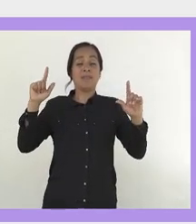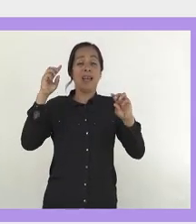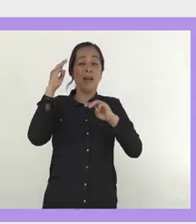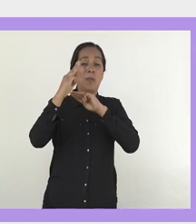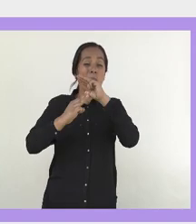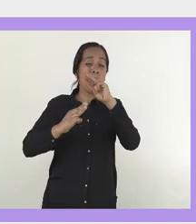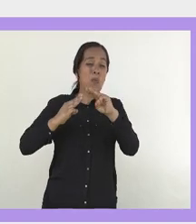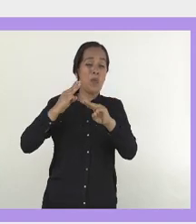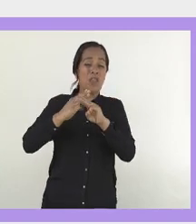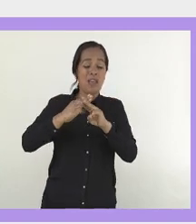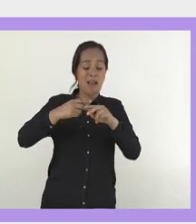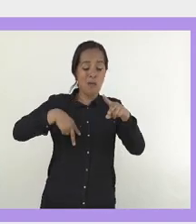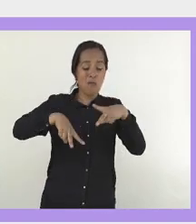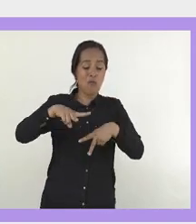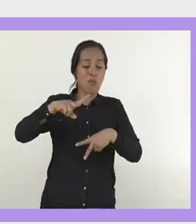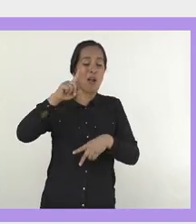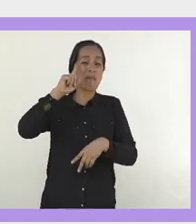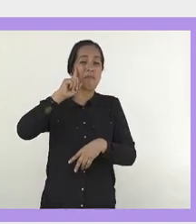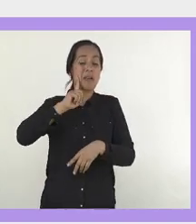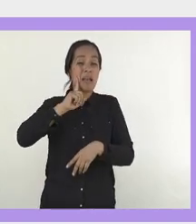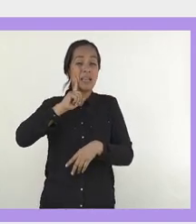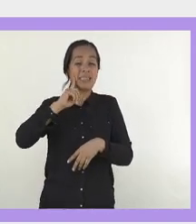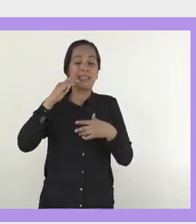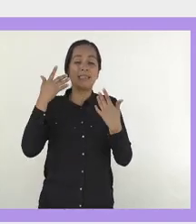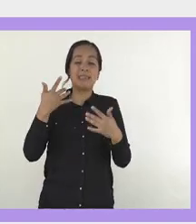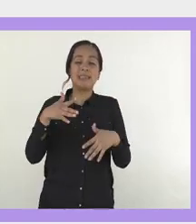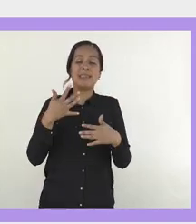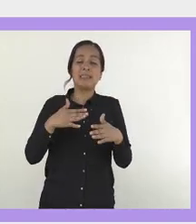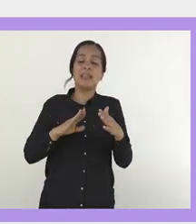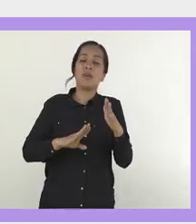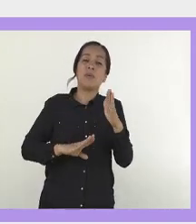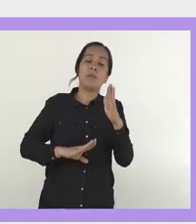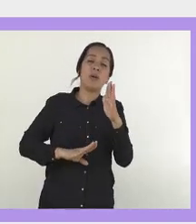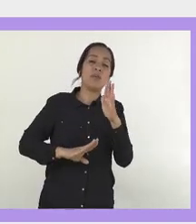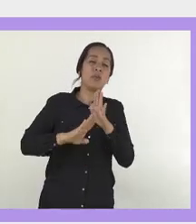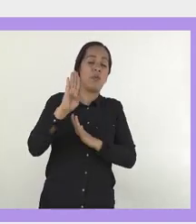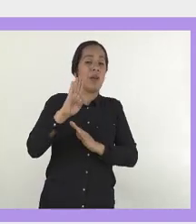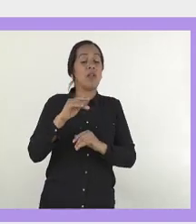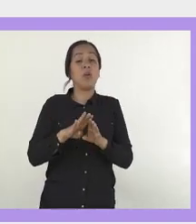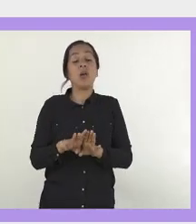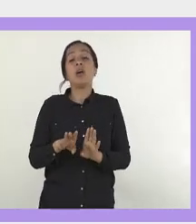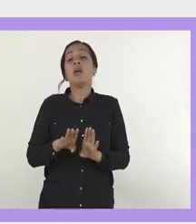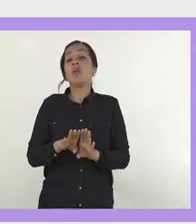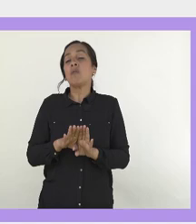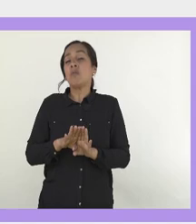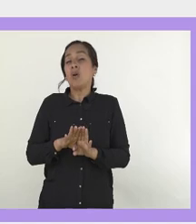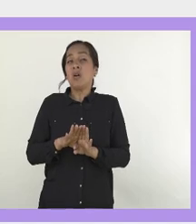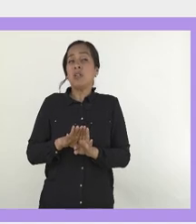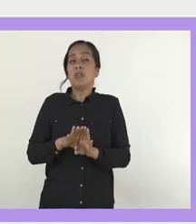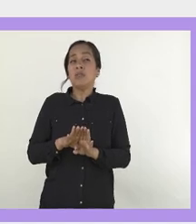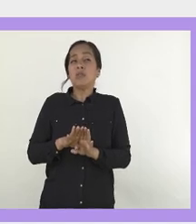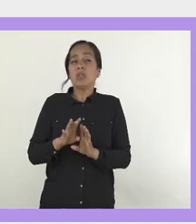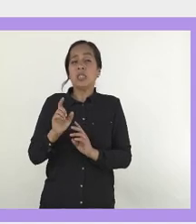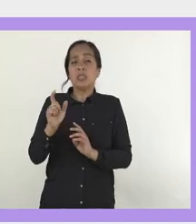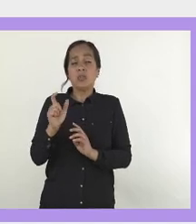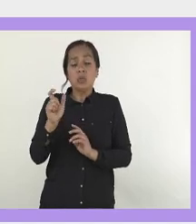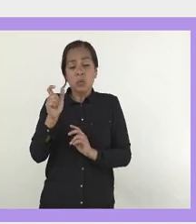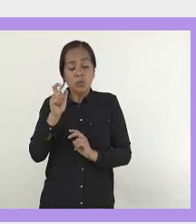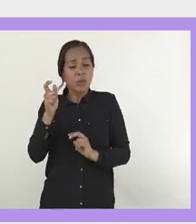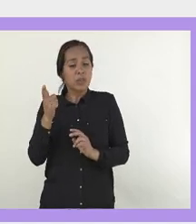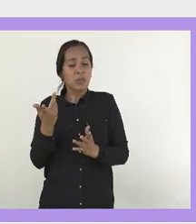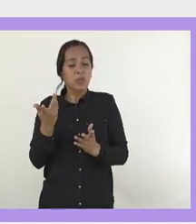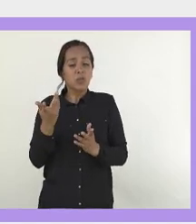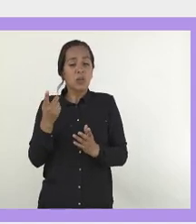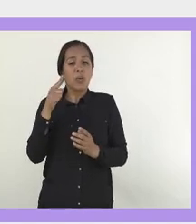mundial ha seguido avanzando desde que existe no y más aún desde que se toma como